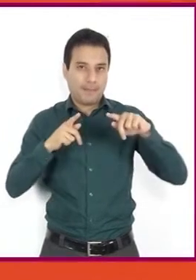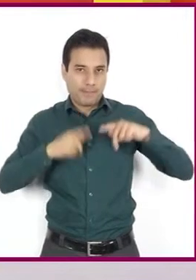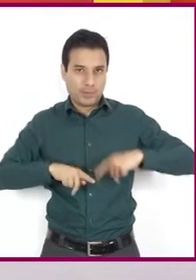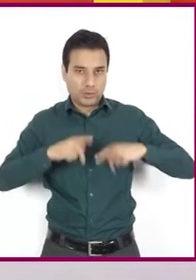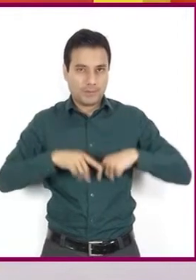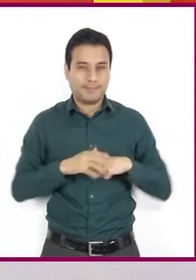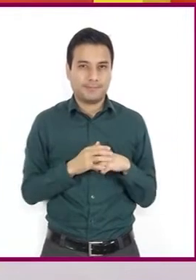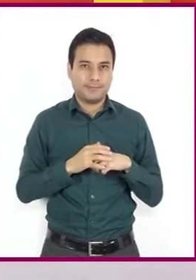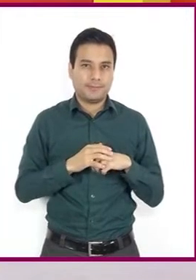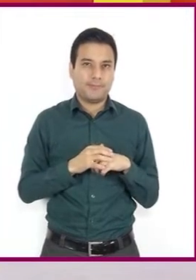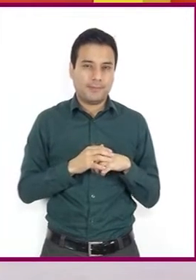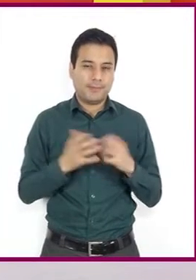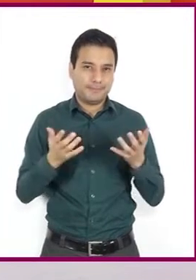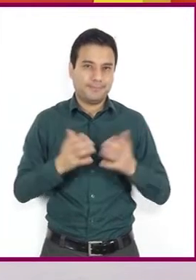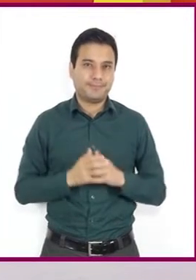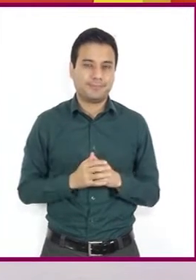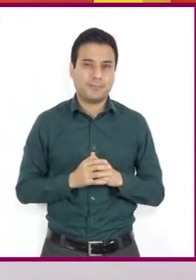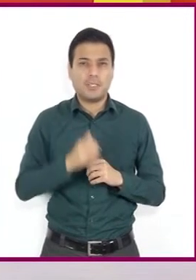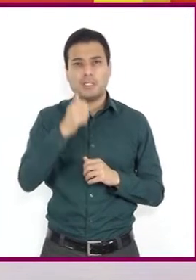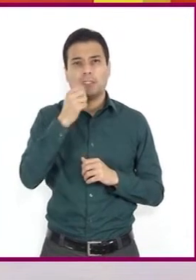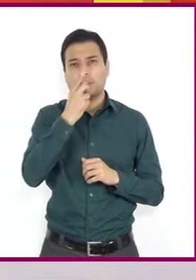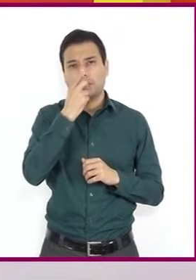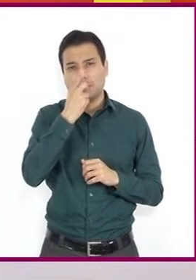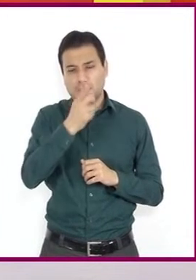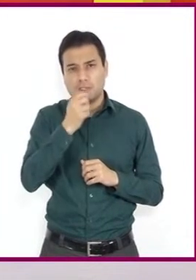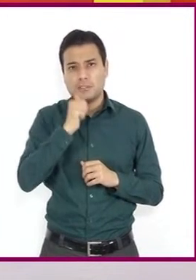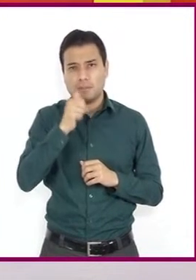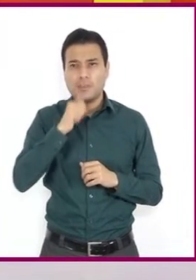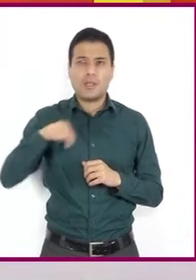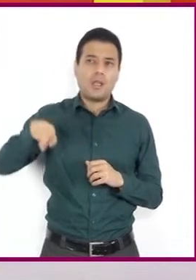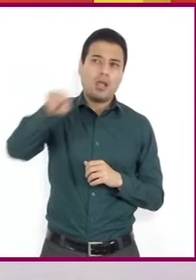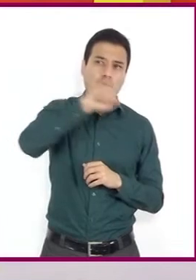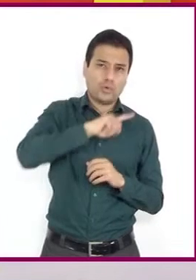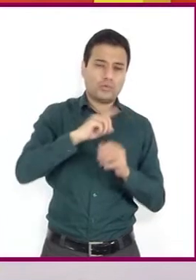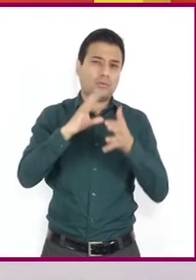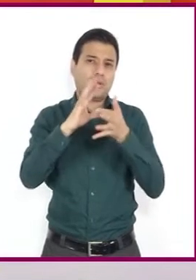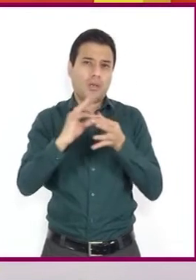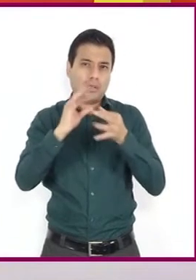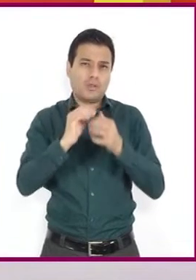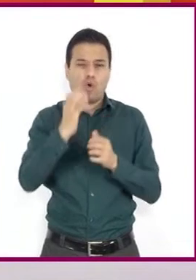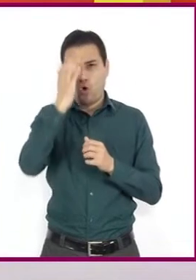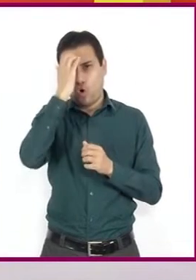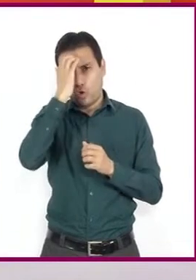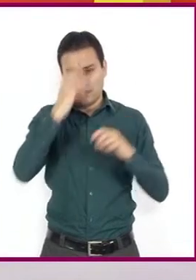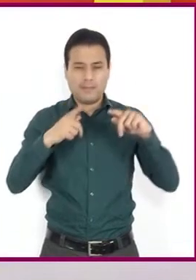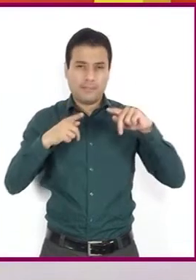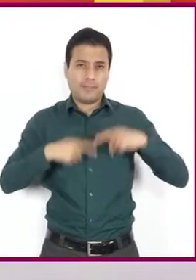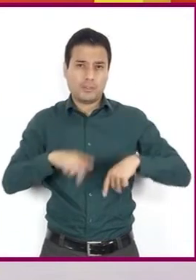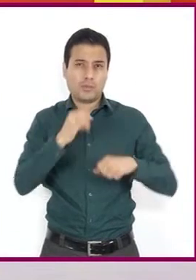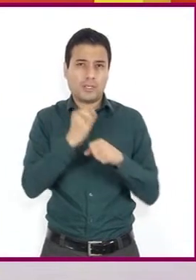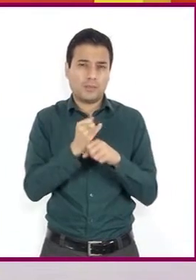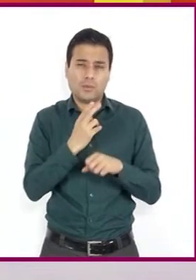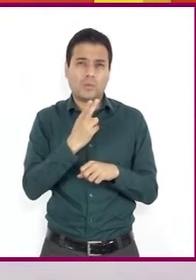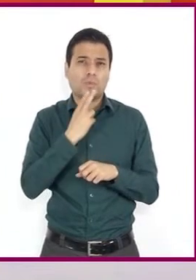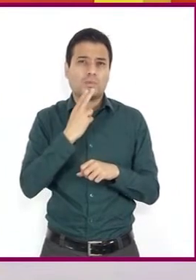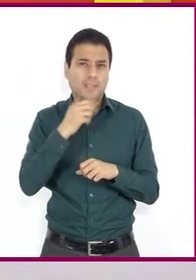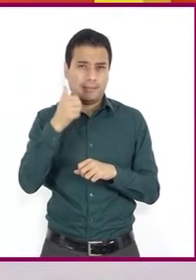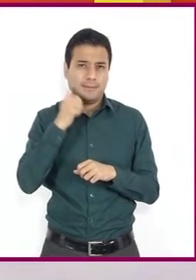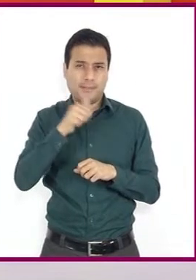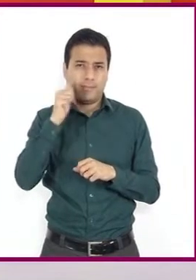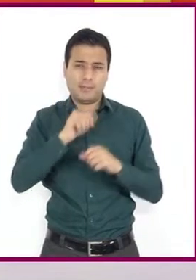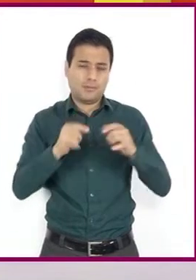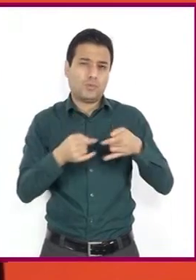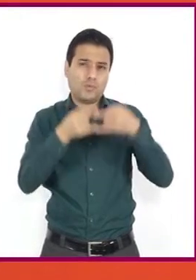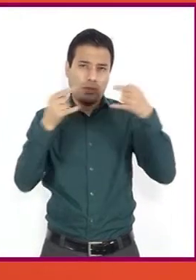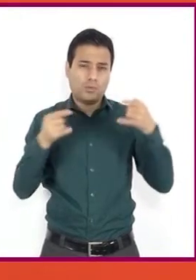ella, ellos. El narrador omnisciente conoce todo de los personajes y es utilizado en la mayoría de los textos